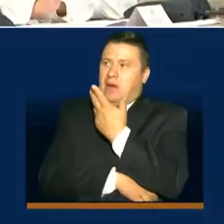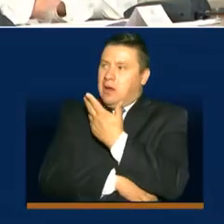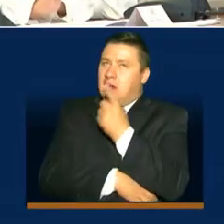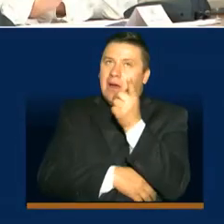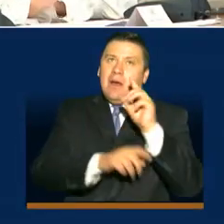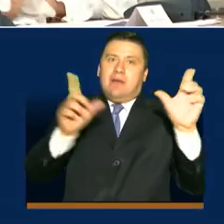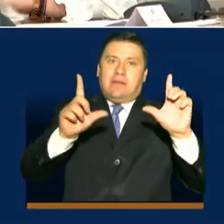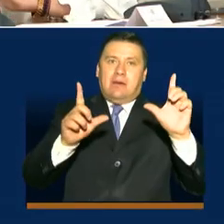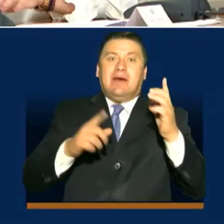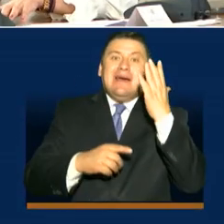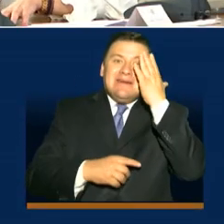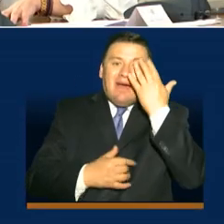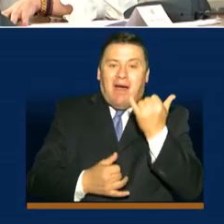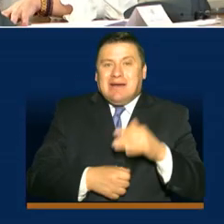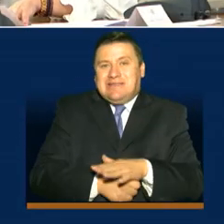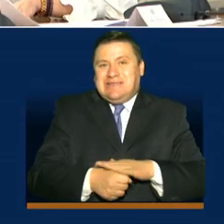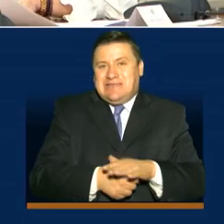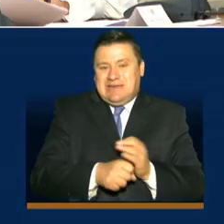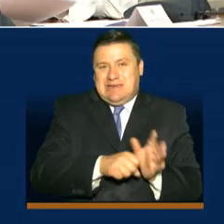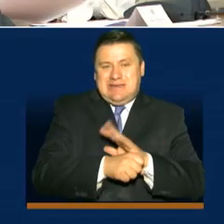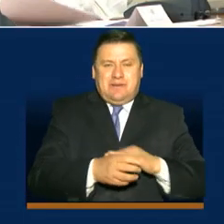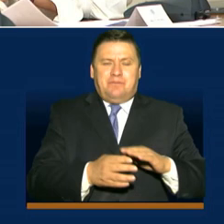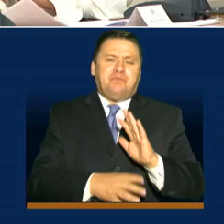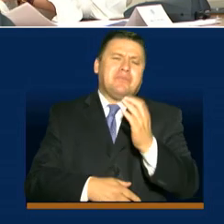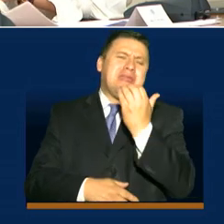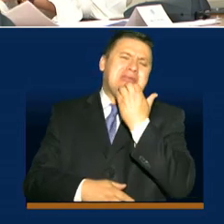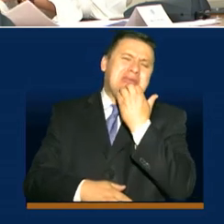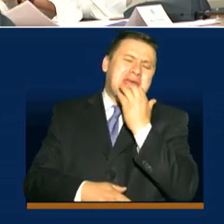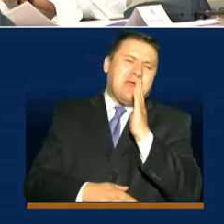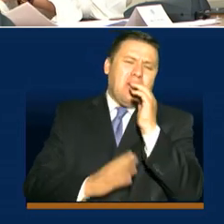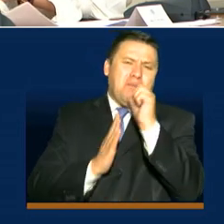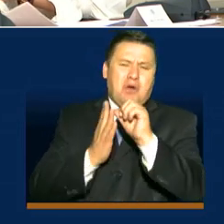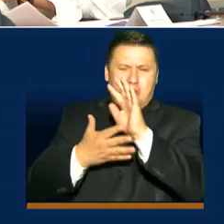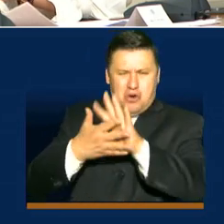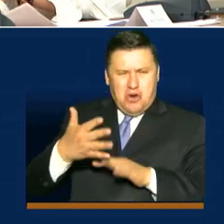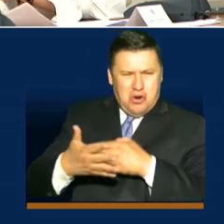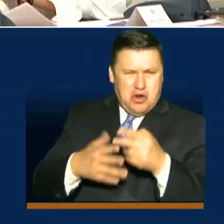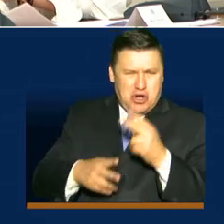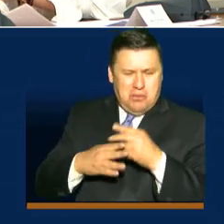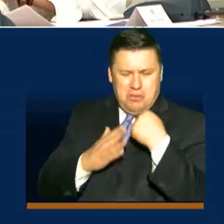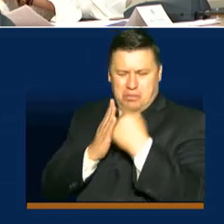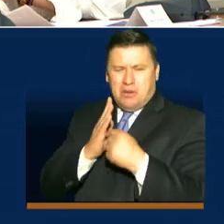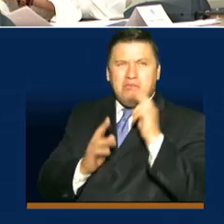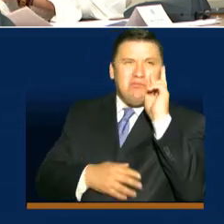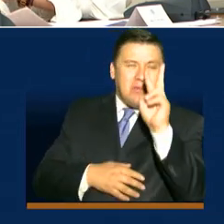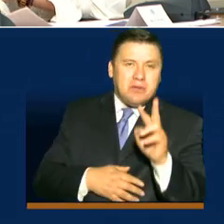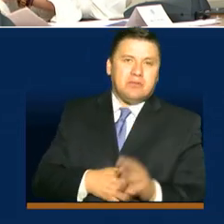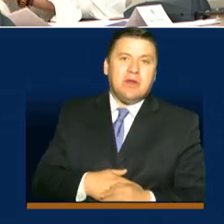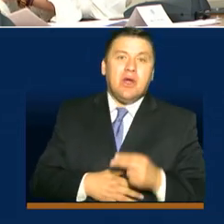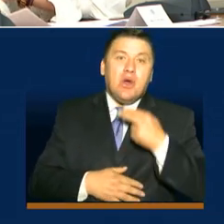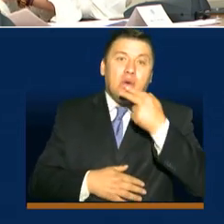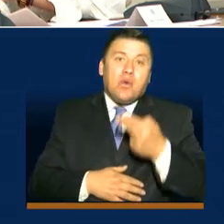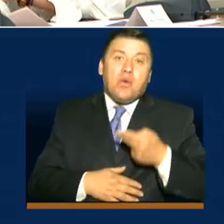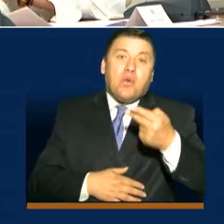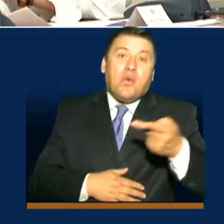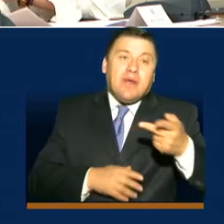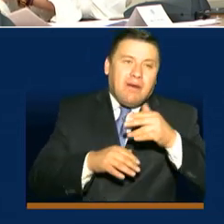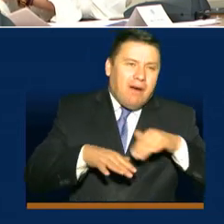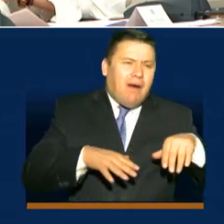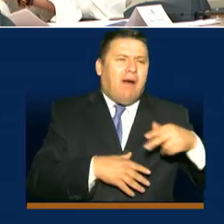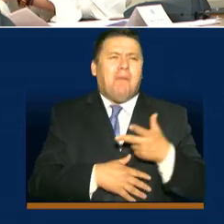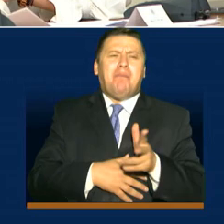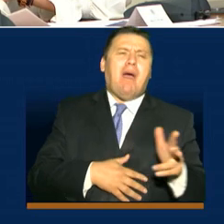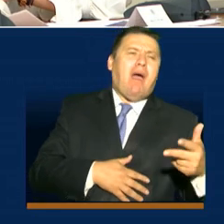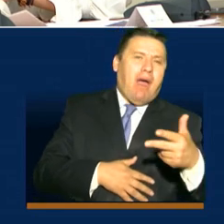que afronta el país tenemos que abordarlo. Les doy unos nombres, por ejemplo, de la programación con la que ustedes se van a encontrar. Cuentos viajeros va a estar